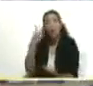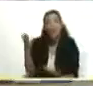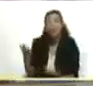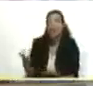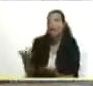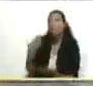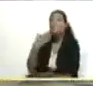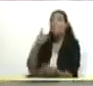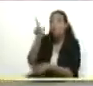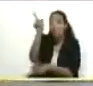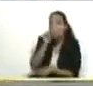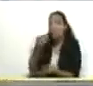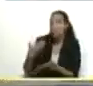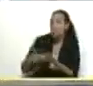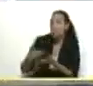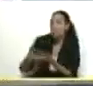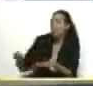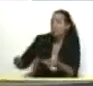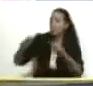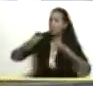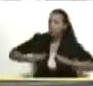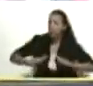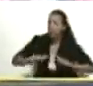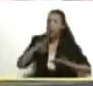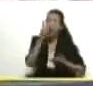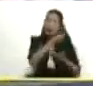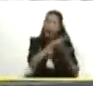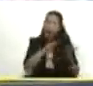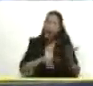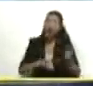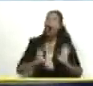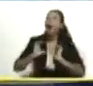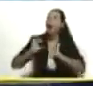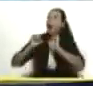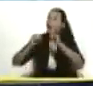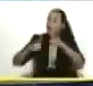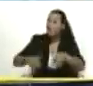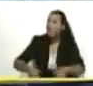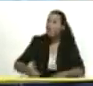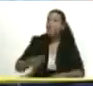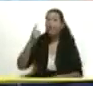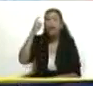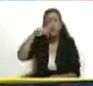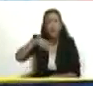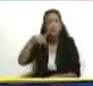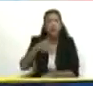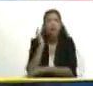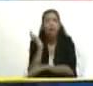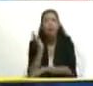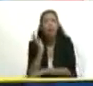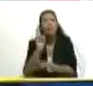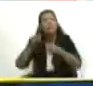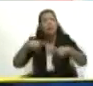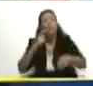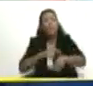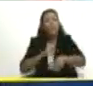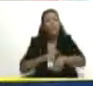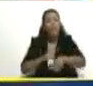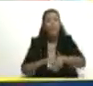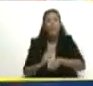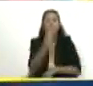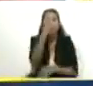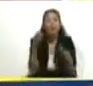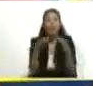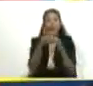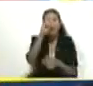hizo una propuesta. Y con eso quiero arrancar este hermoso Congreso de la Nueva Época en su primera